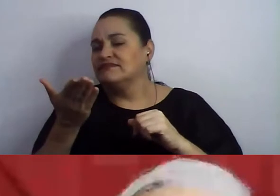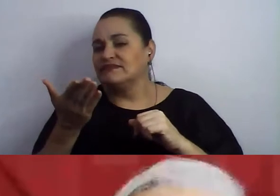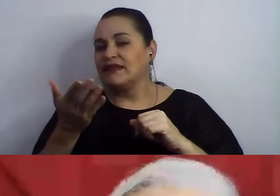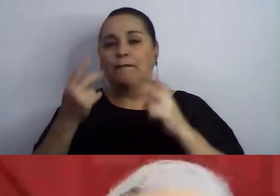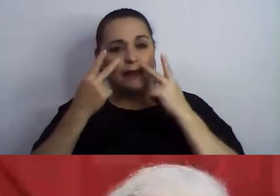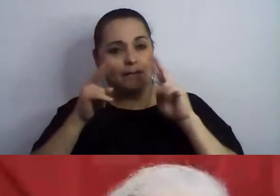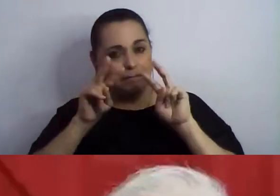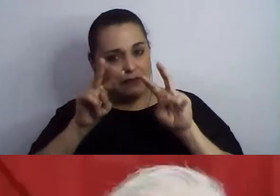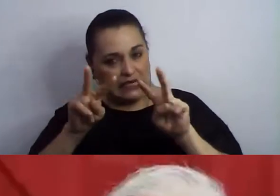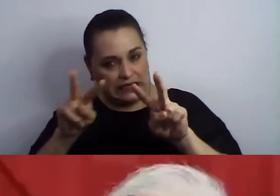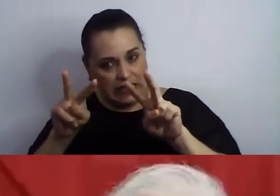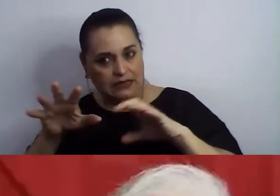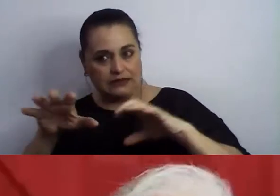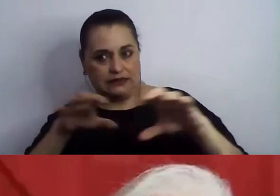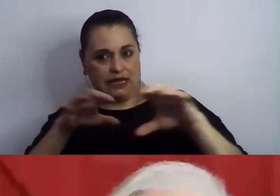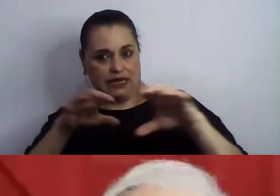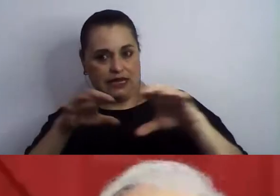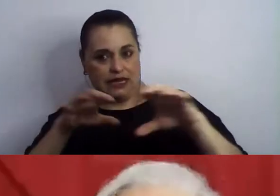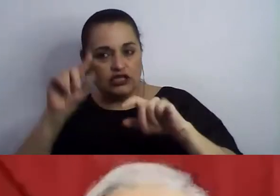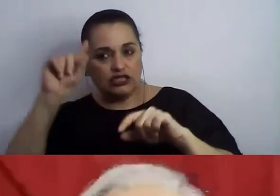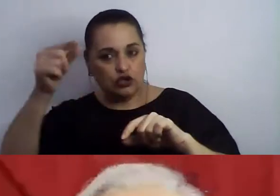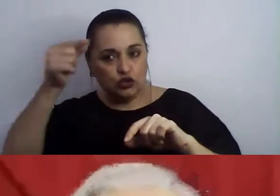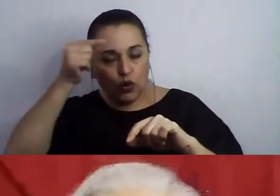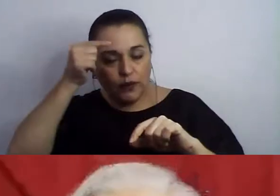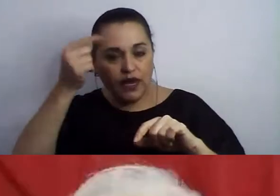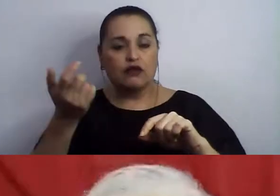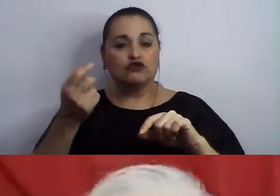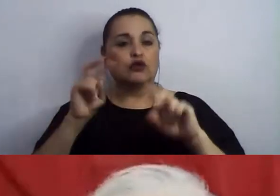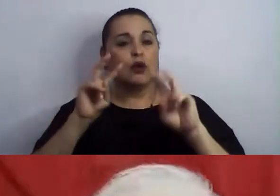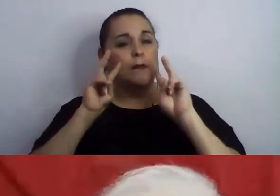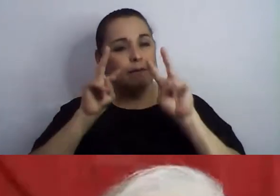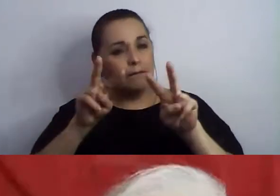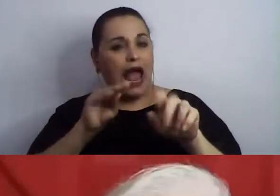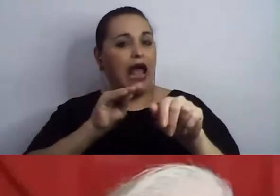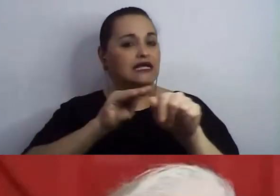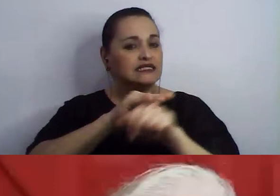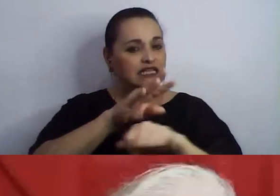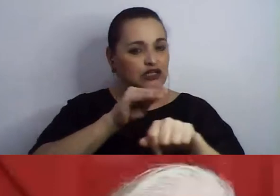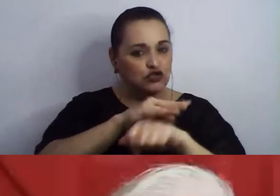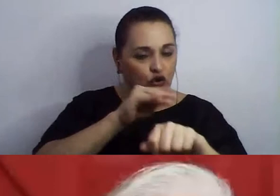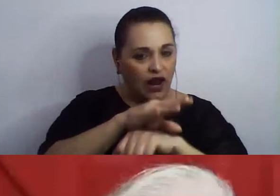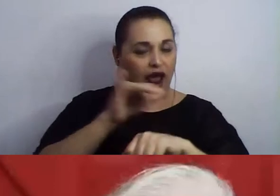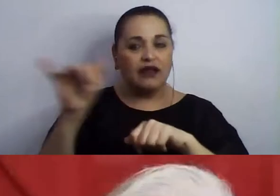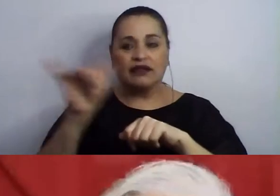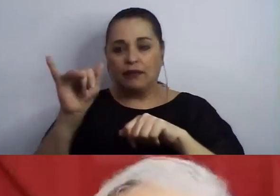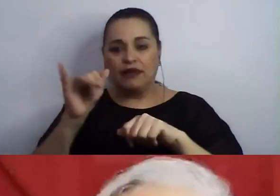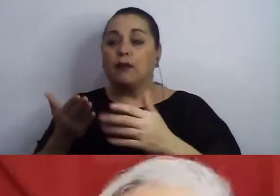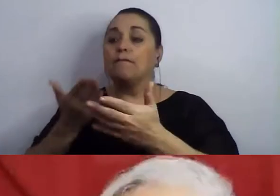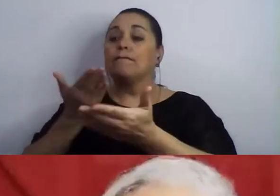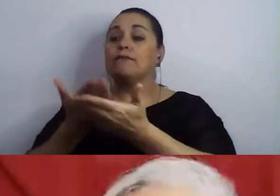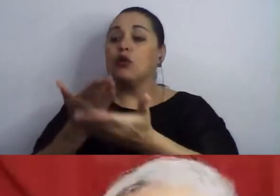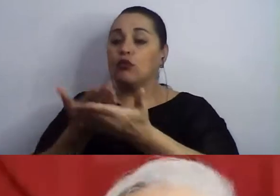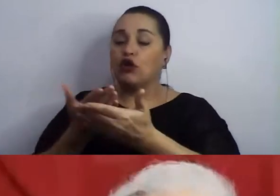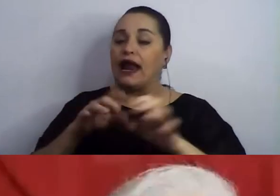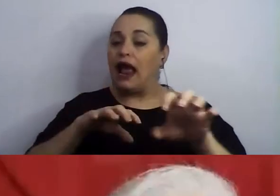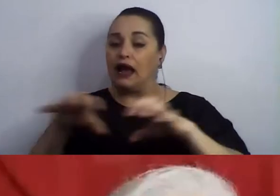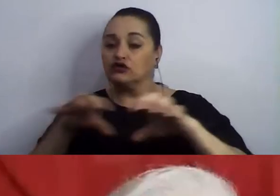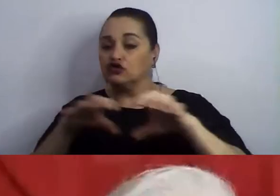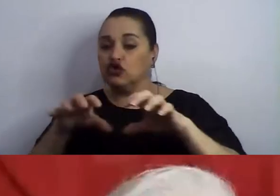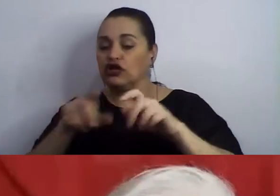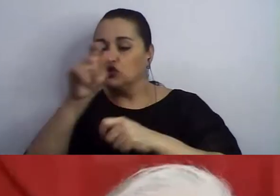vigilante de las acciones de los gobiernos, para asesorar también y para proponer acciones concretas